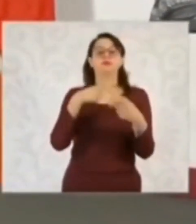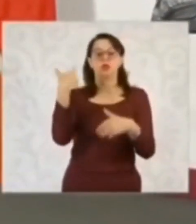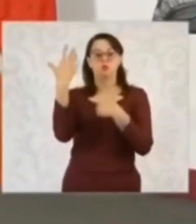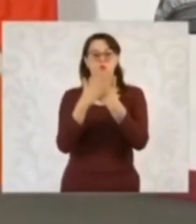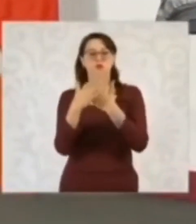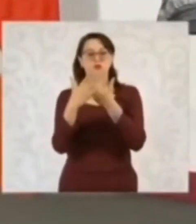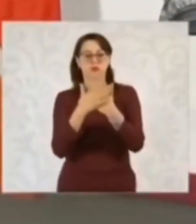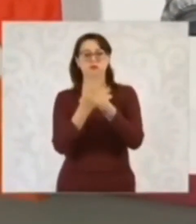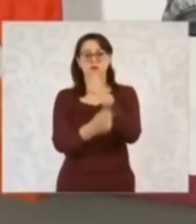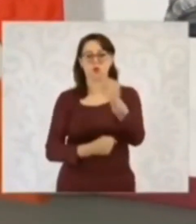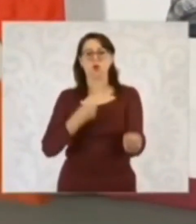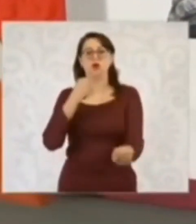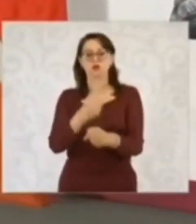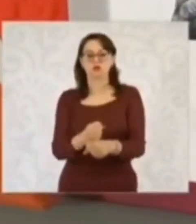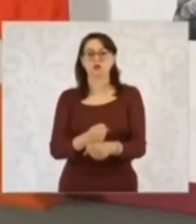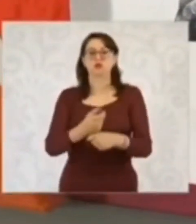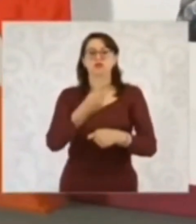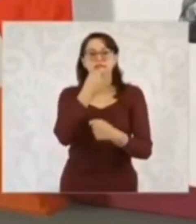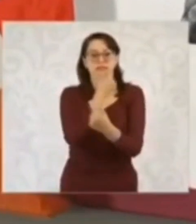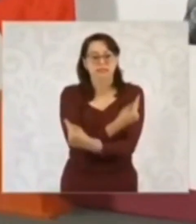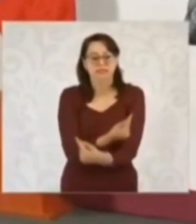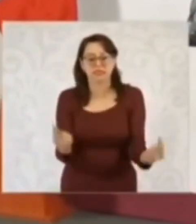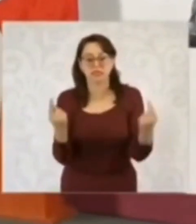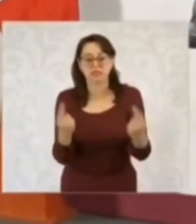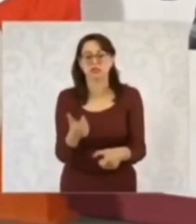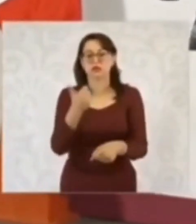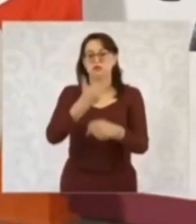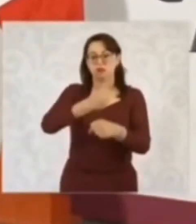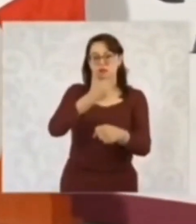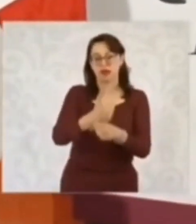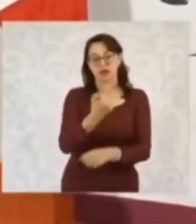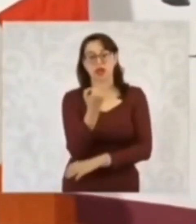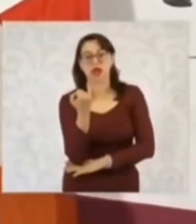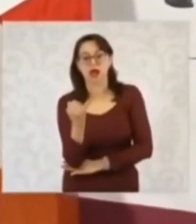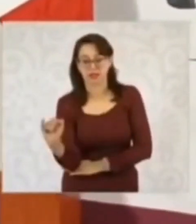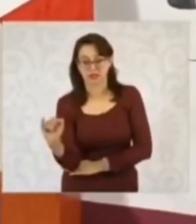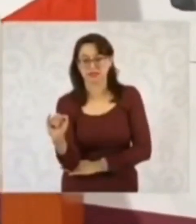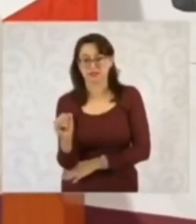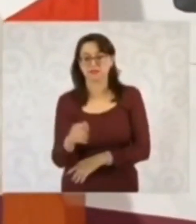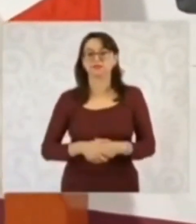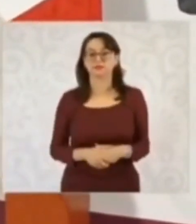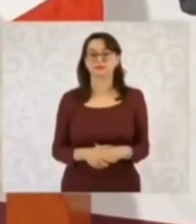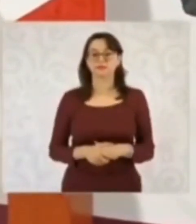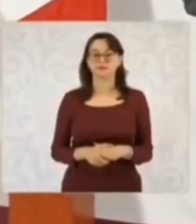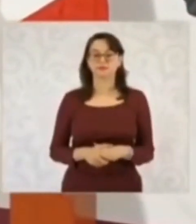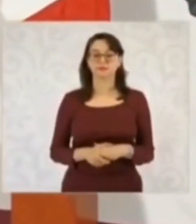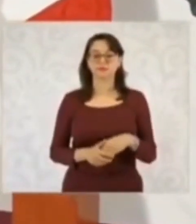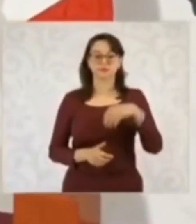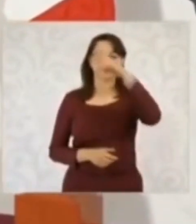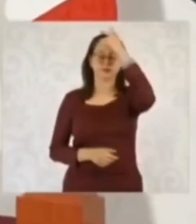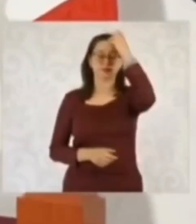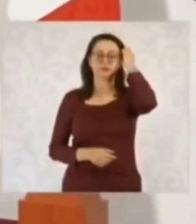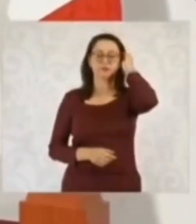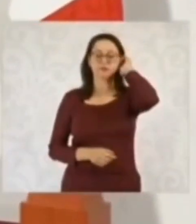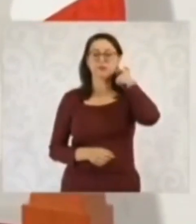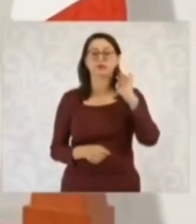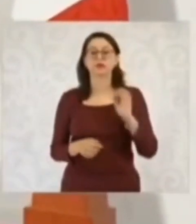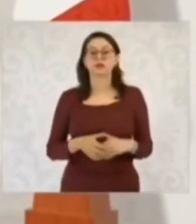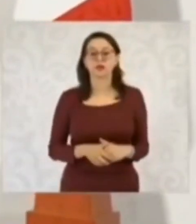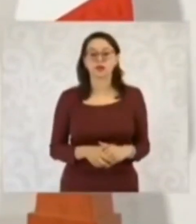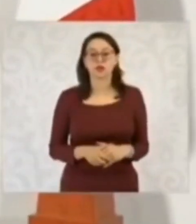que entra vamos con todos los niños y niñas de primaria y preescolar. El caso de pensión